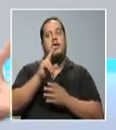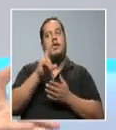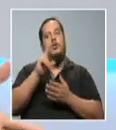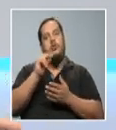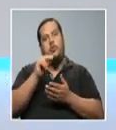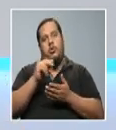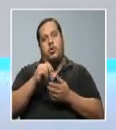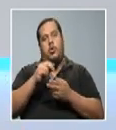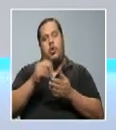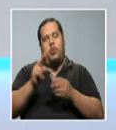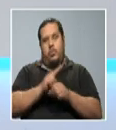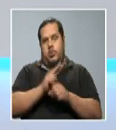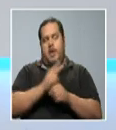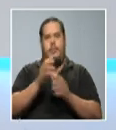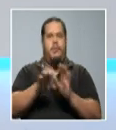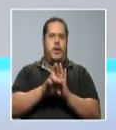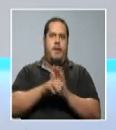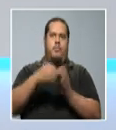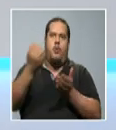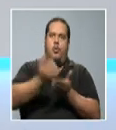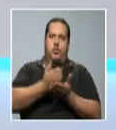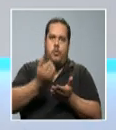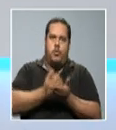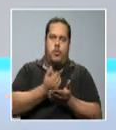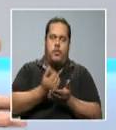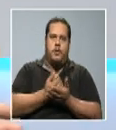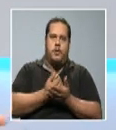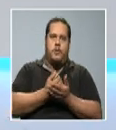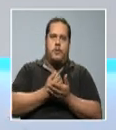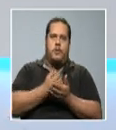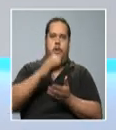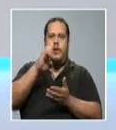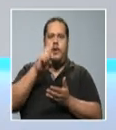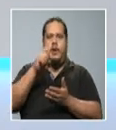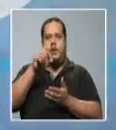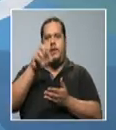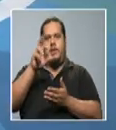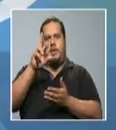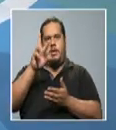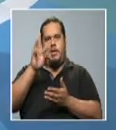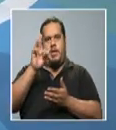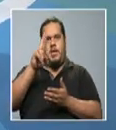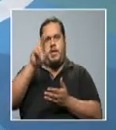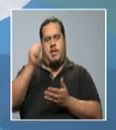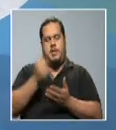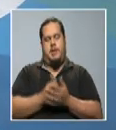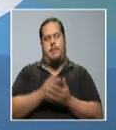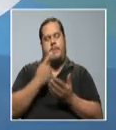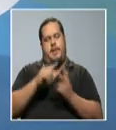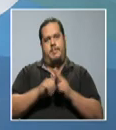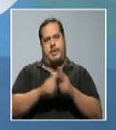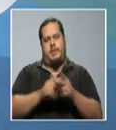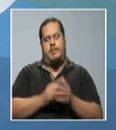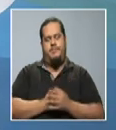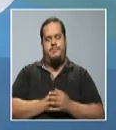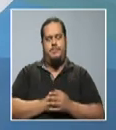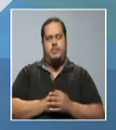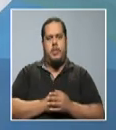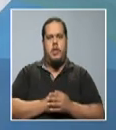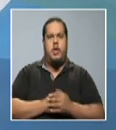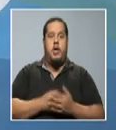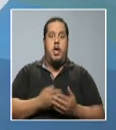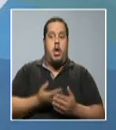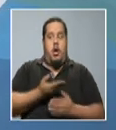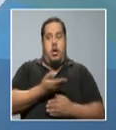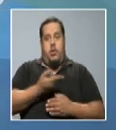siempre un proceso de cobro en un proceso de atraso que uno pueda presentar. Don Dagoberto, cuando las personas visitan